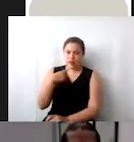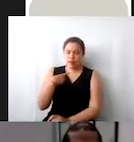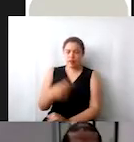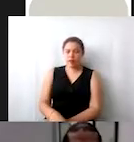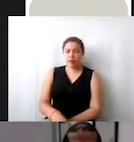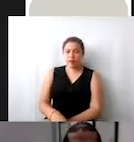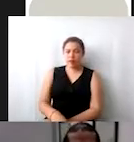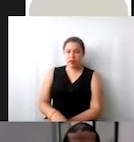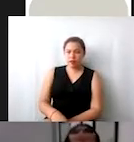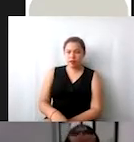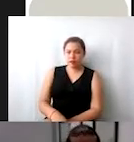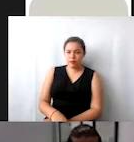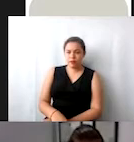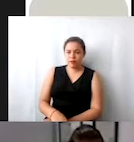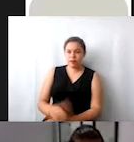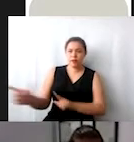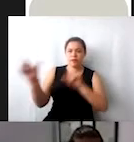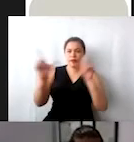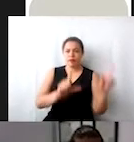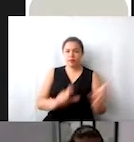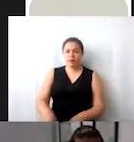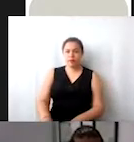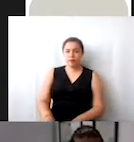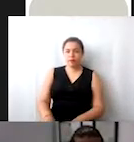Si nos vamos a la siguiente, Fer, por favor.